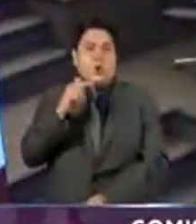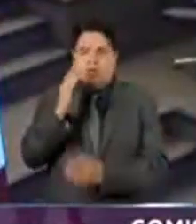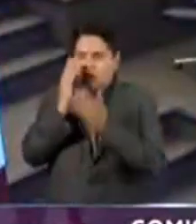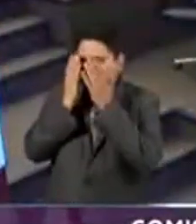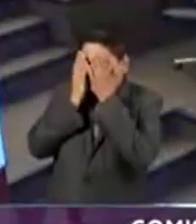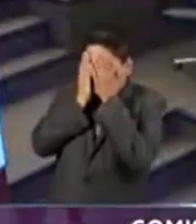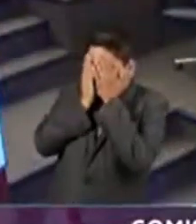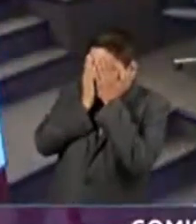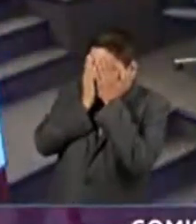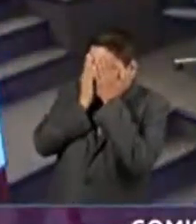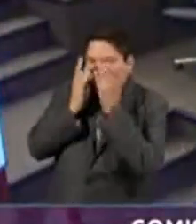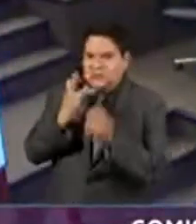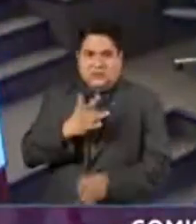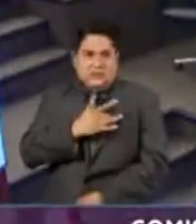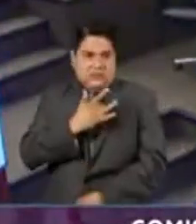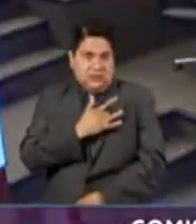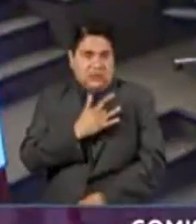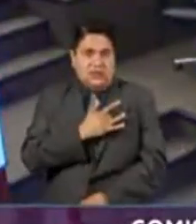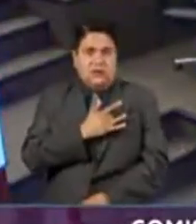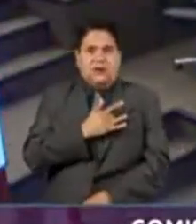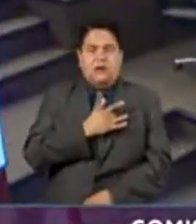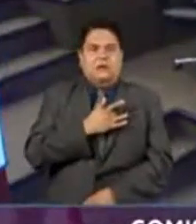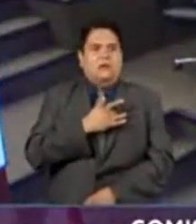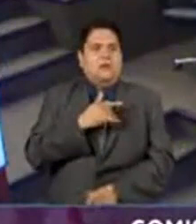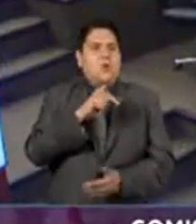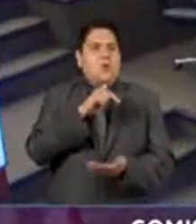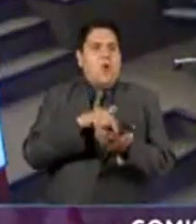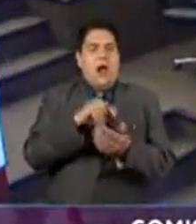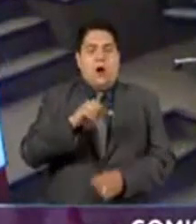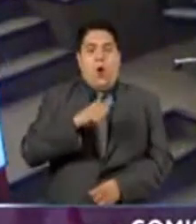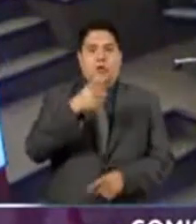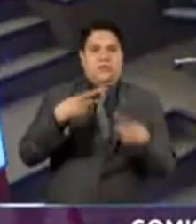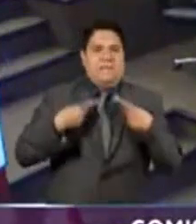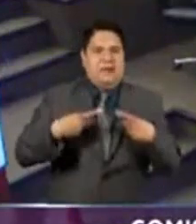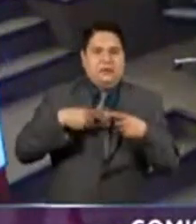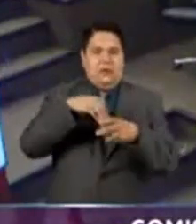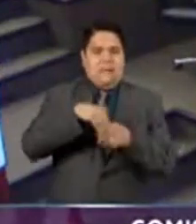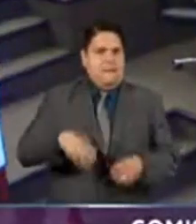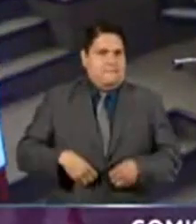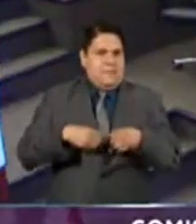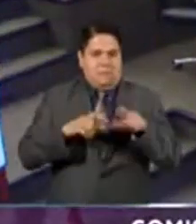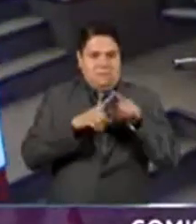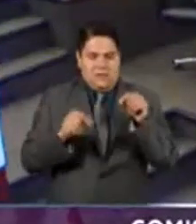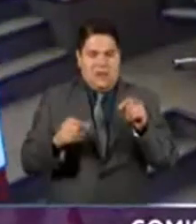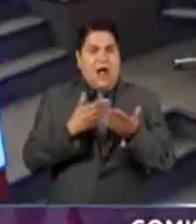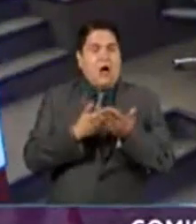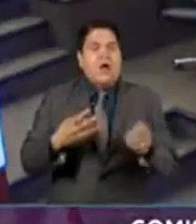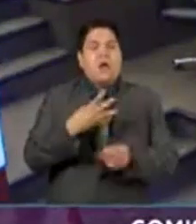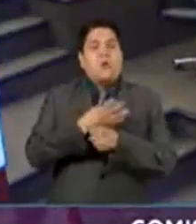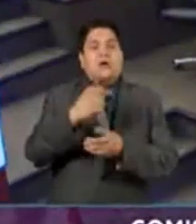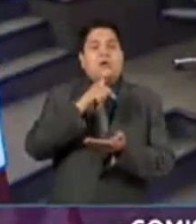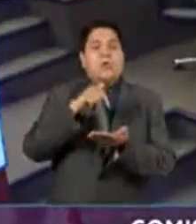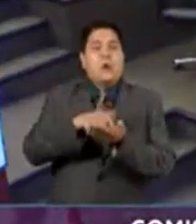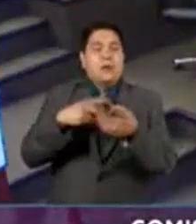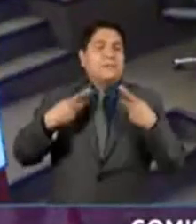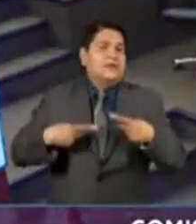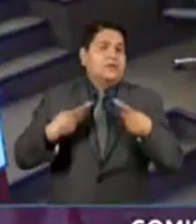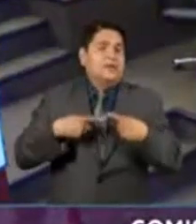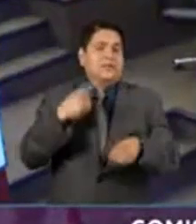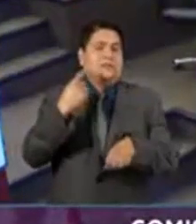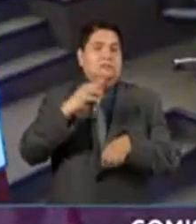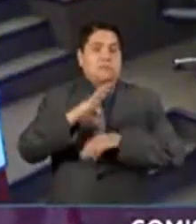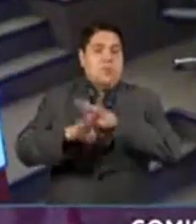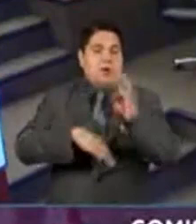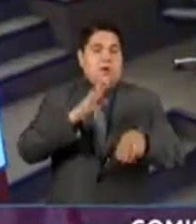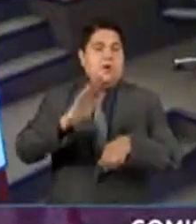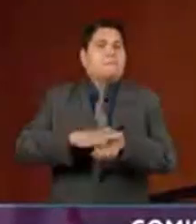pese a tener la undécima población más grande del mundo, es el cuarto país con más muertes por COVID-19 reportadas en